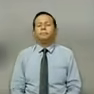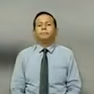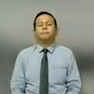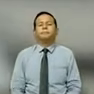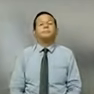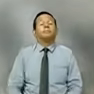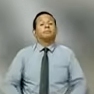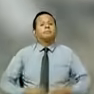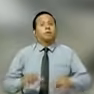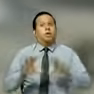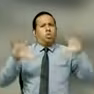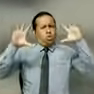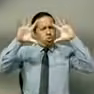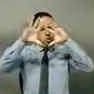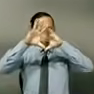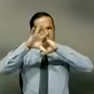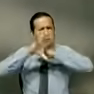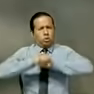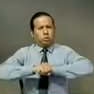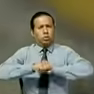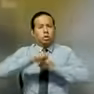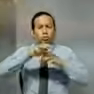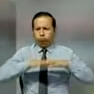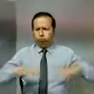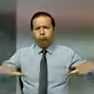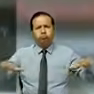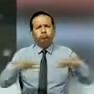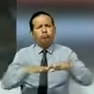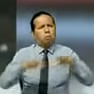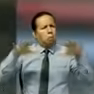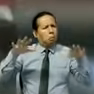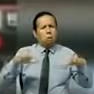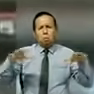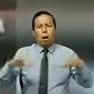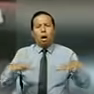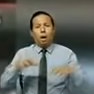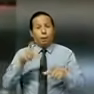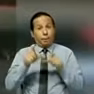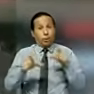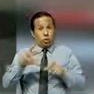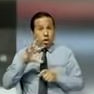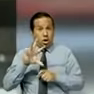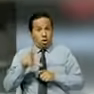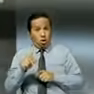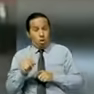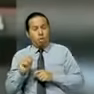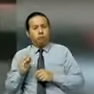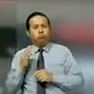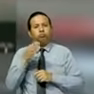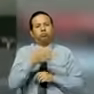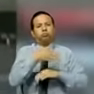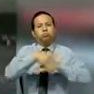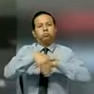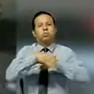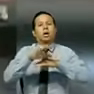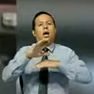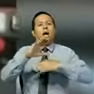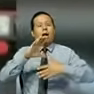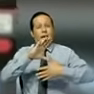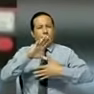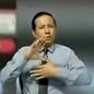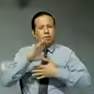Antes que llegue la medianoche y aprovechando que la ciudad estaba quieta, varios delincuentes arribaron hasta las calles Amazonas y 11 de noviembre con